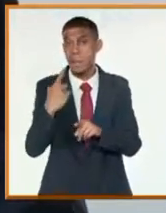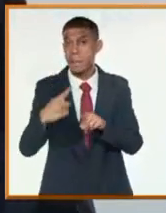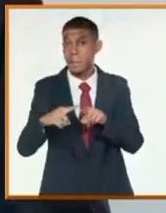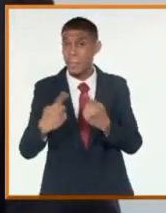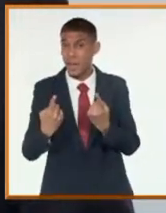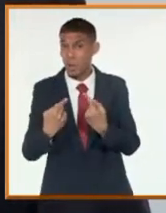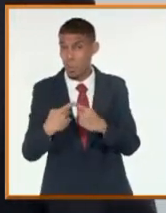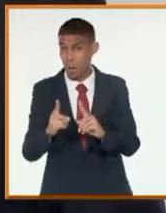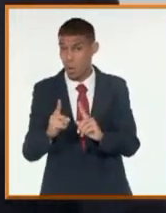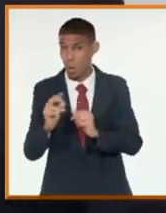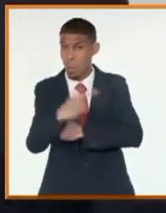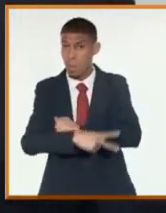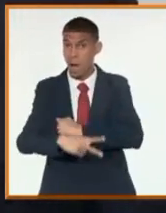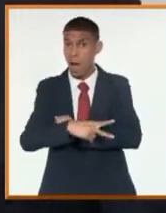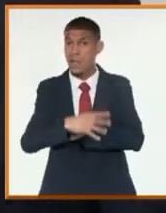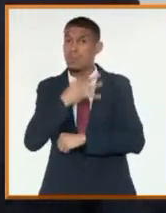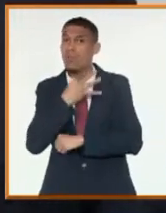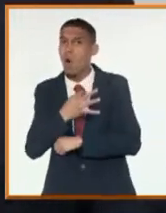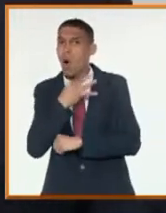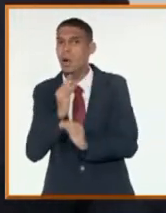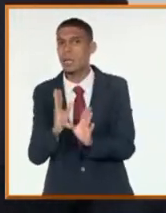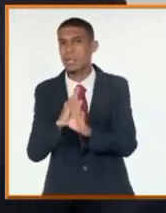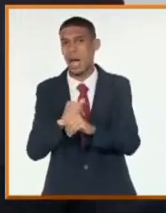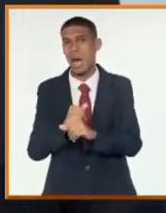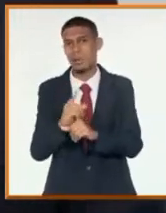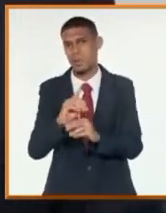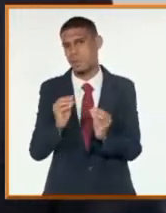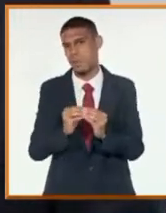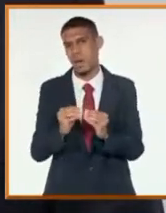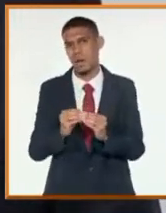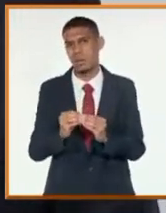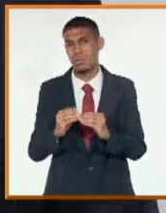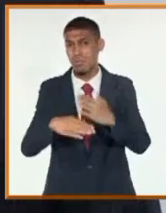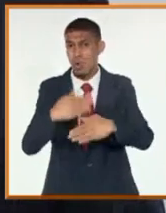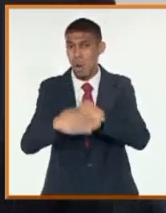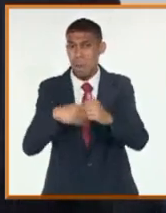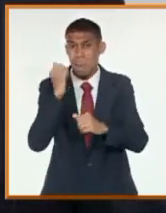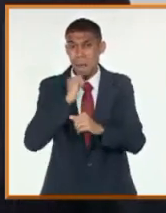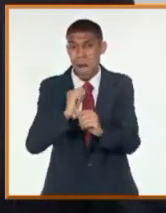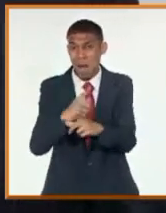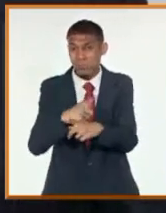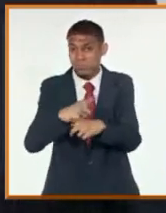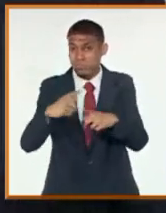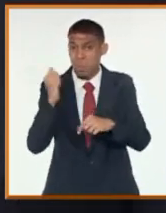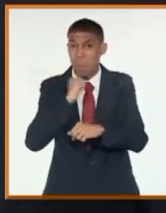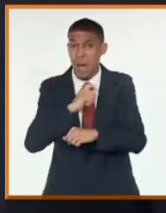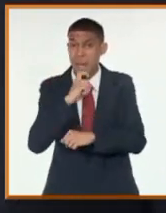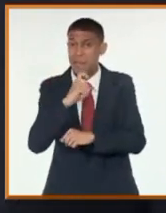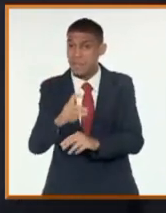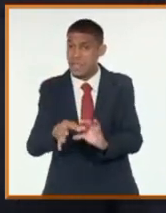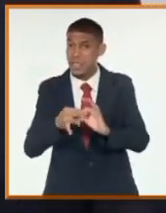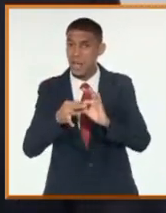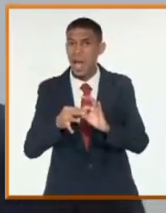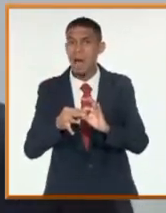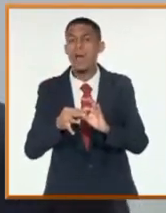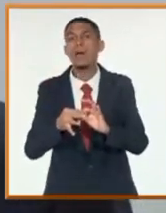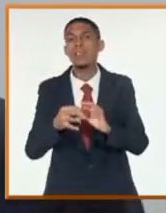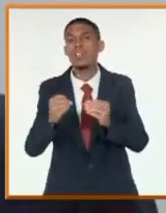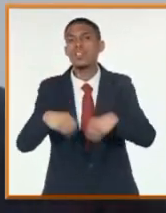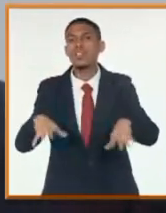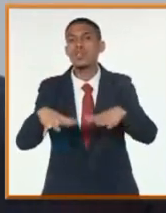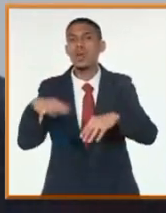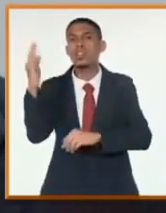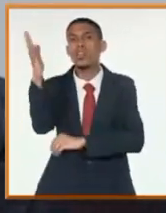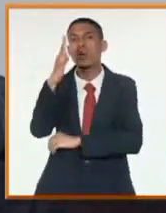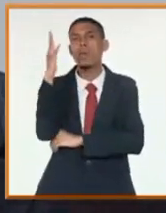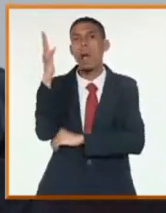los pobres. Y el otro elemento es que se define bien que la problemática que hoy más afecta a la humanidad es una crisis climática. Ya no solo se habla de cambio climático, sino que se